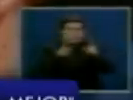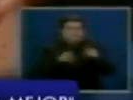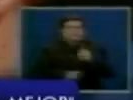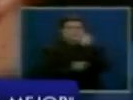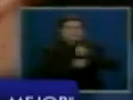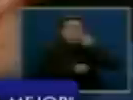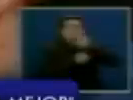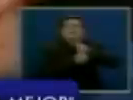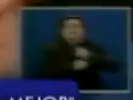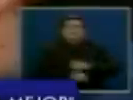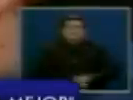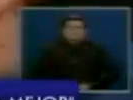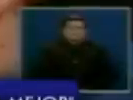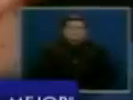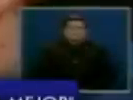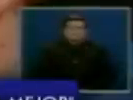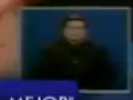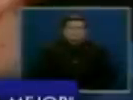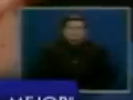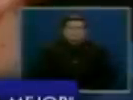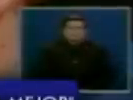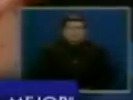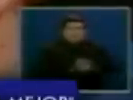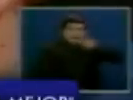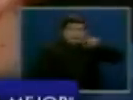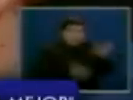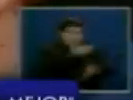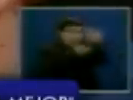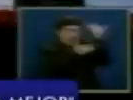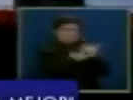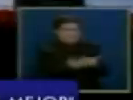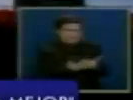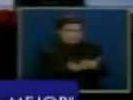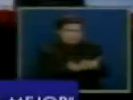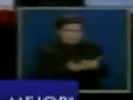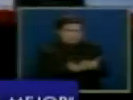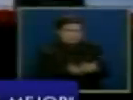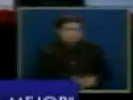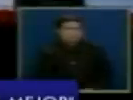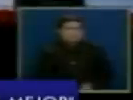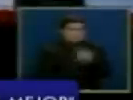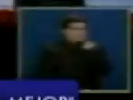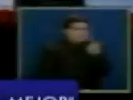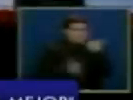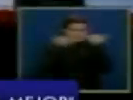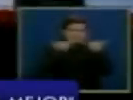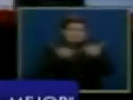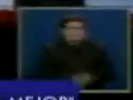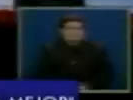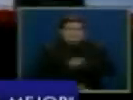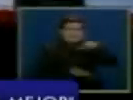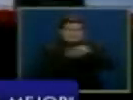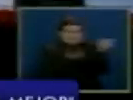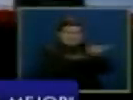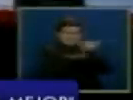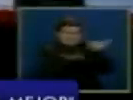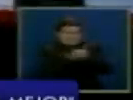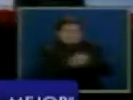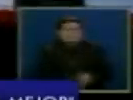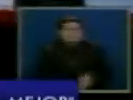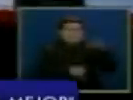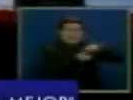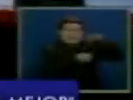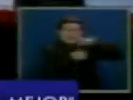empleo. Desde el mes de julio pasado, se instruyó la creación de centros de abastecimiento y acopio